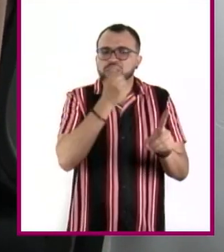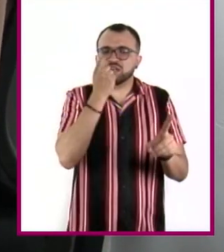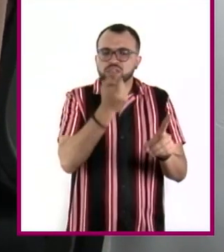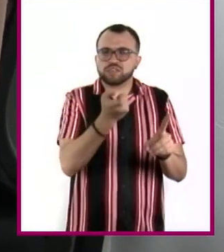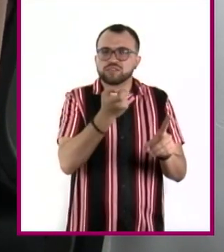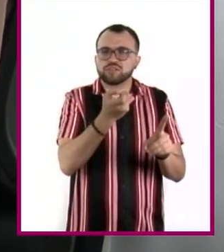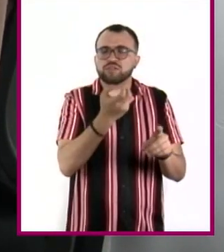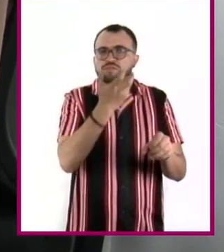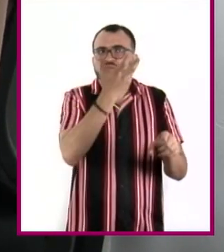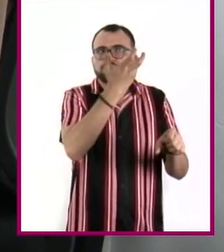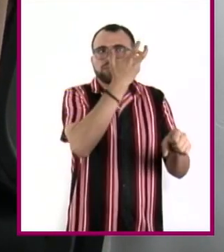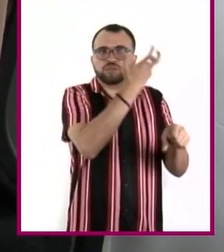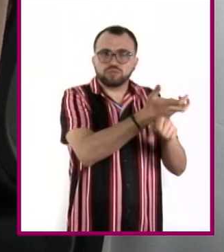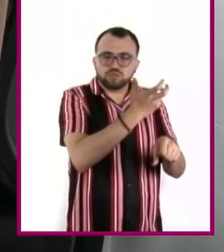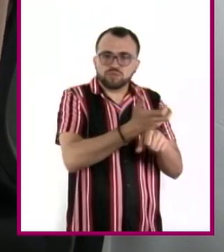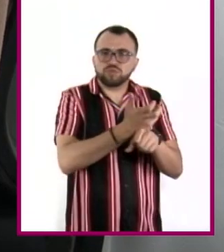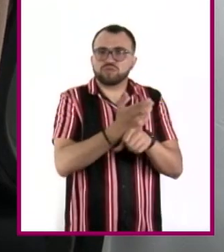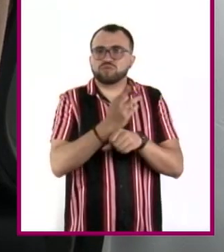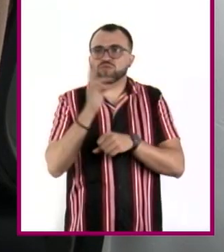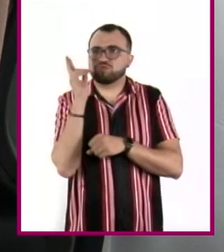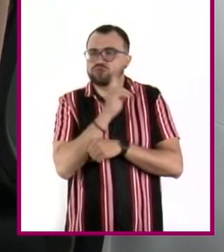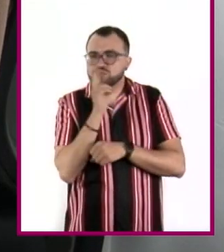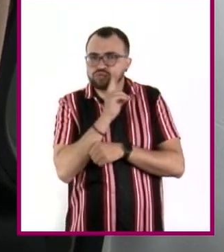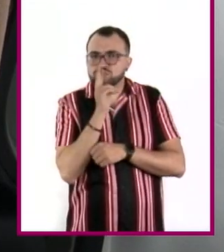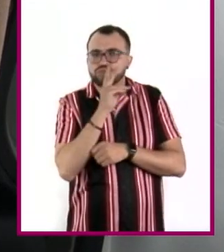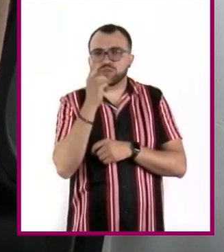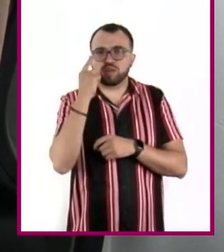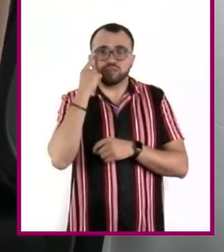tienen Estados Unidos, Rusia y China en el mundo?